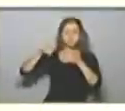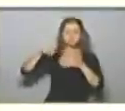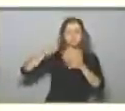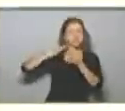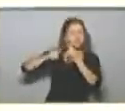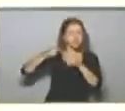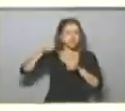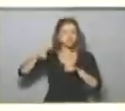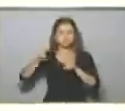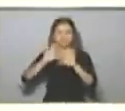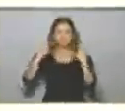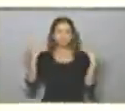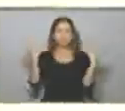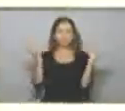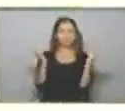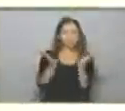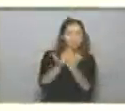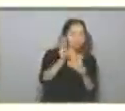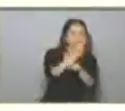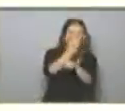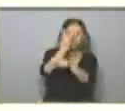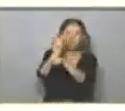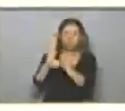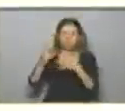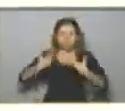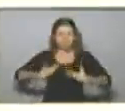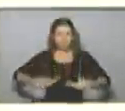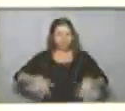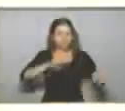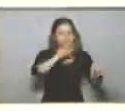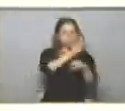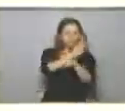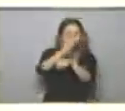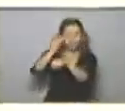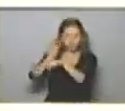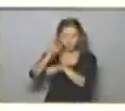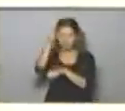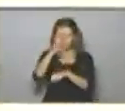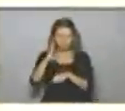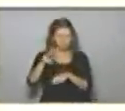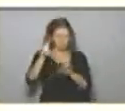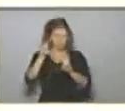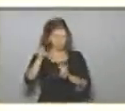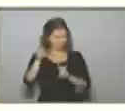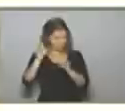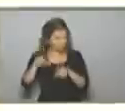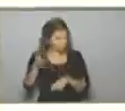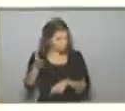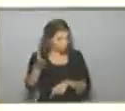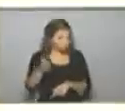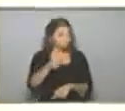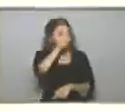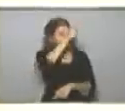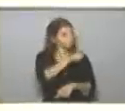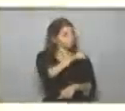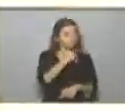esta referencia al medio ambiente, a la ecología, ¿es inédito también en un Papa? La